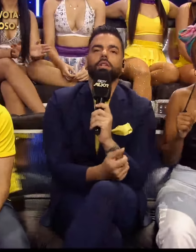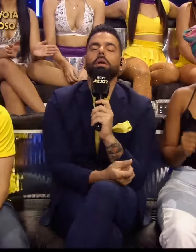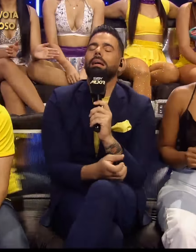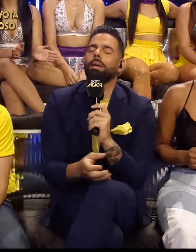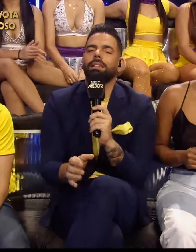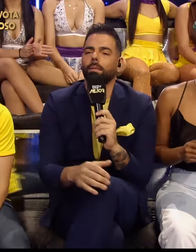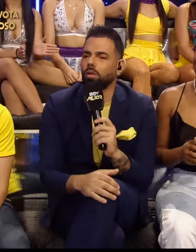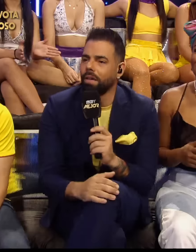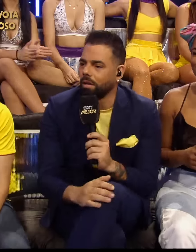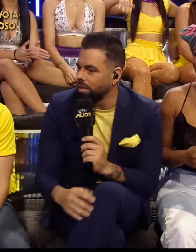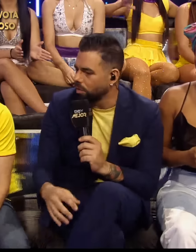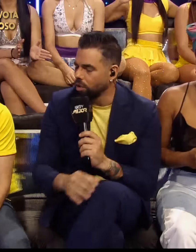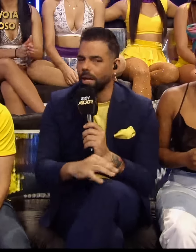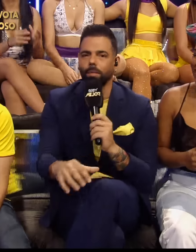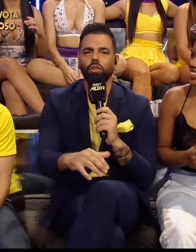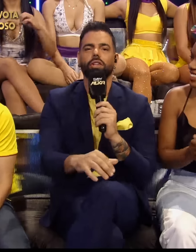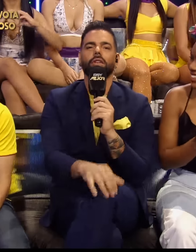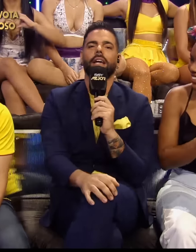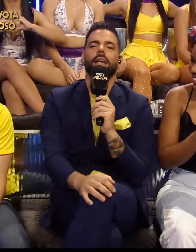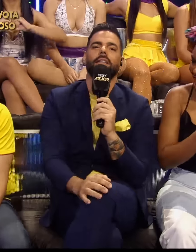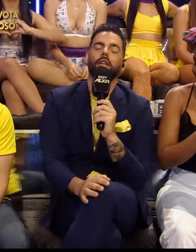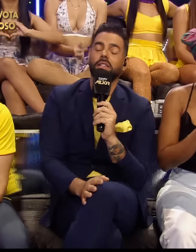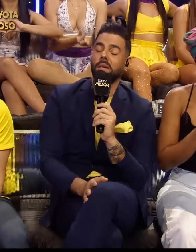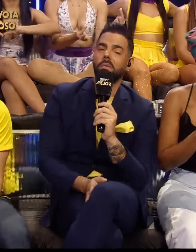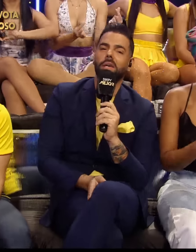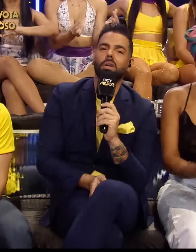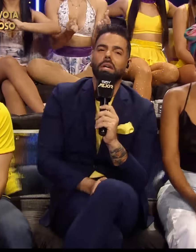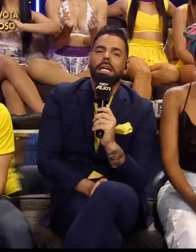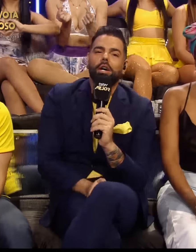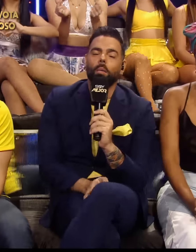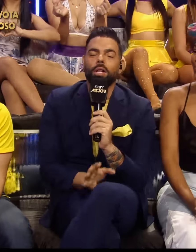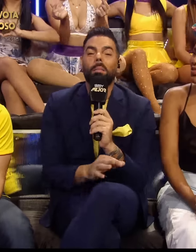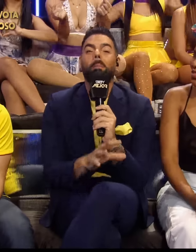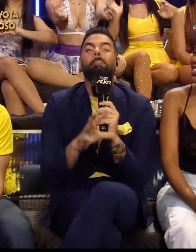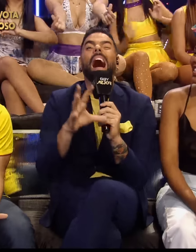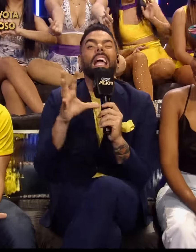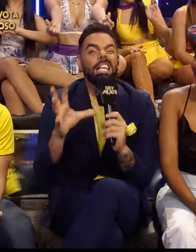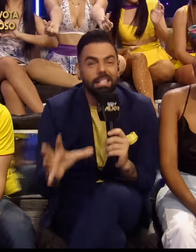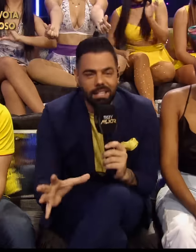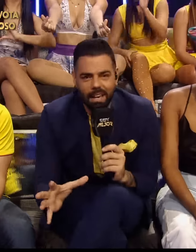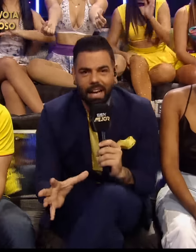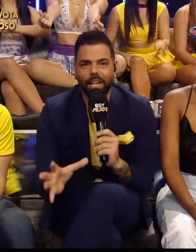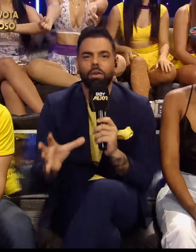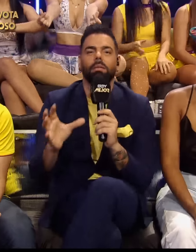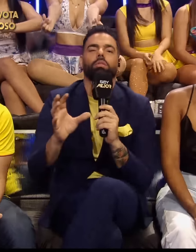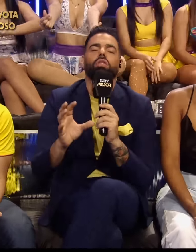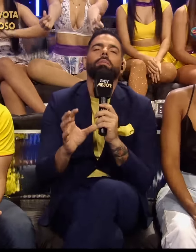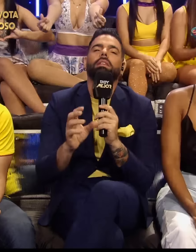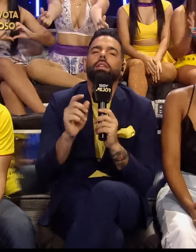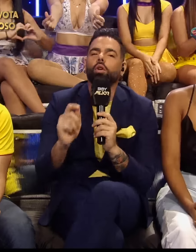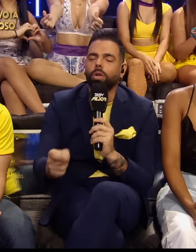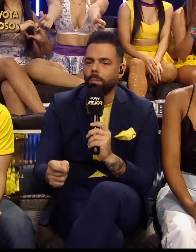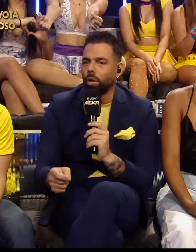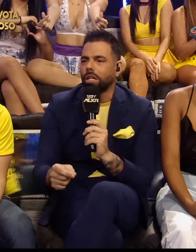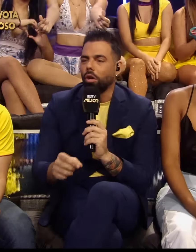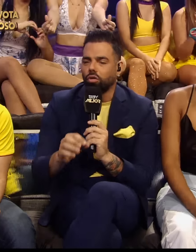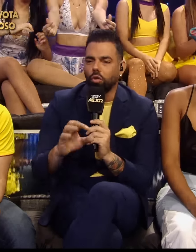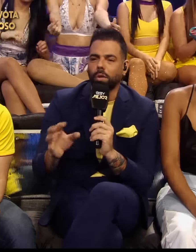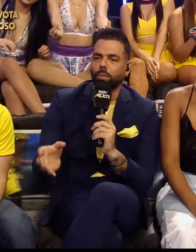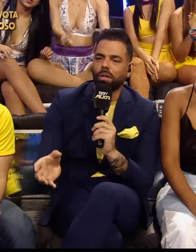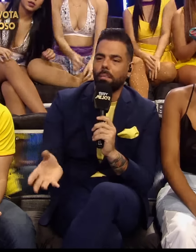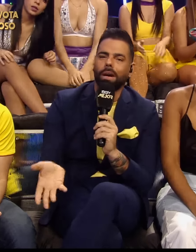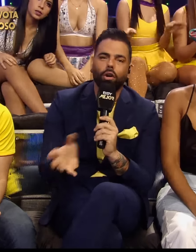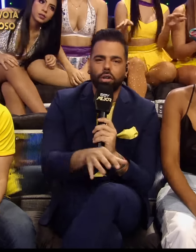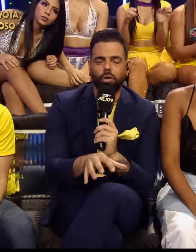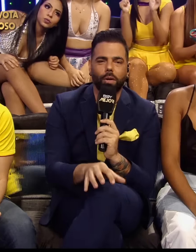estamos conversando porque seguimos todavía con toda la emoción de lo que se ha vivido como tema país. ¿Ah? No hablemos solamente de un deporte o